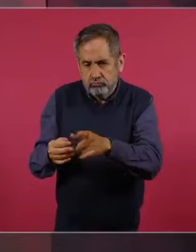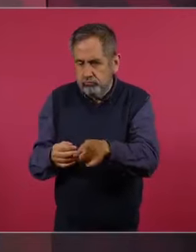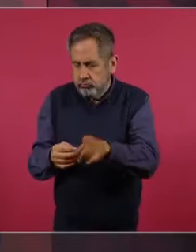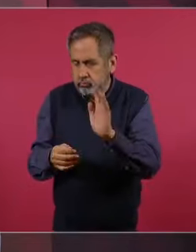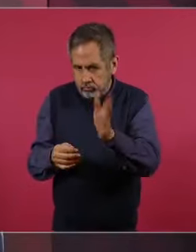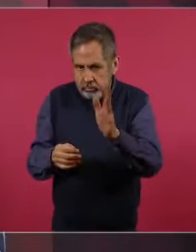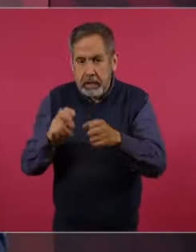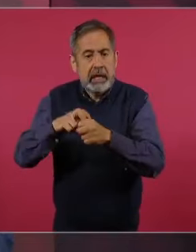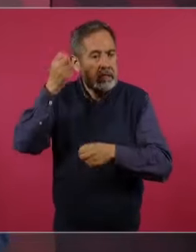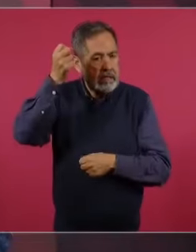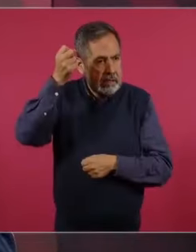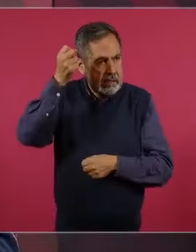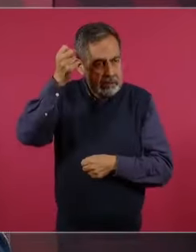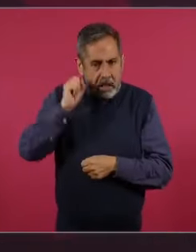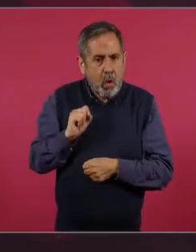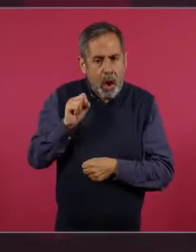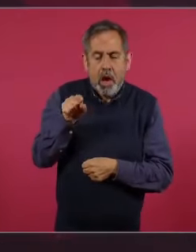en Sinaloa, la